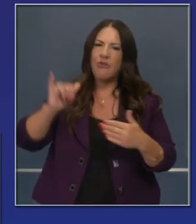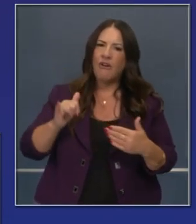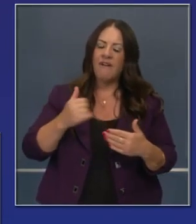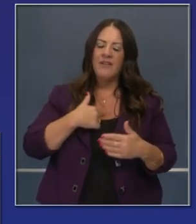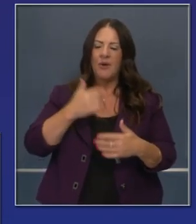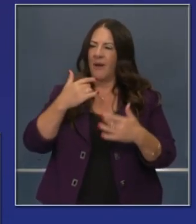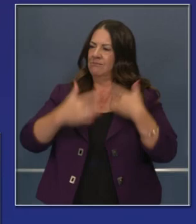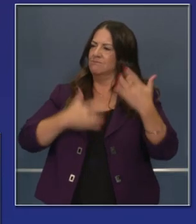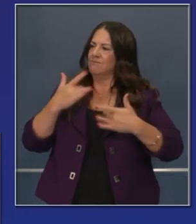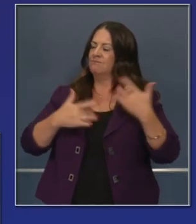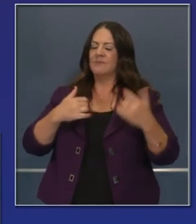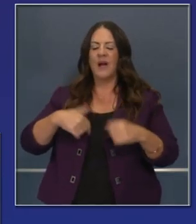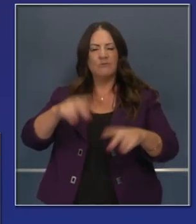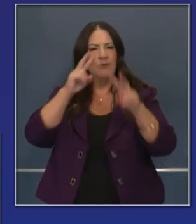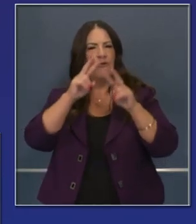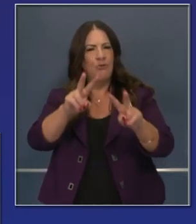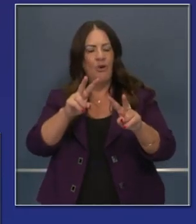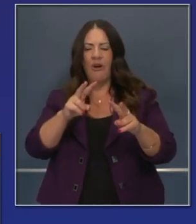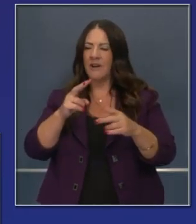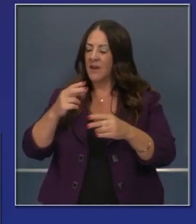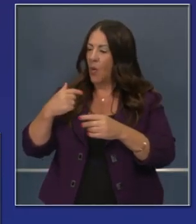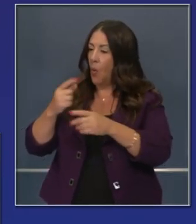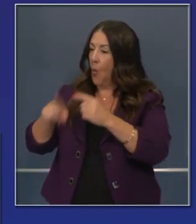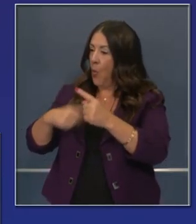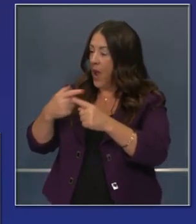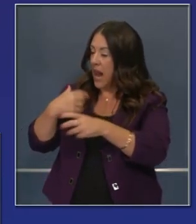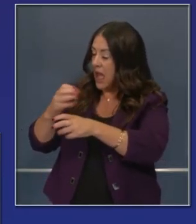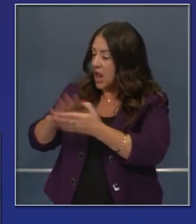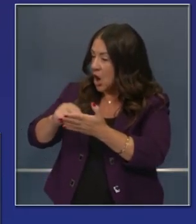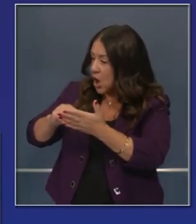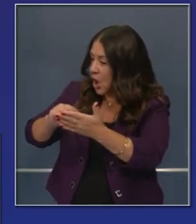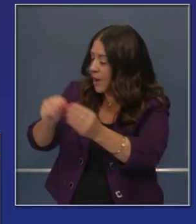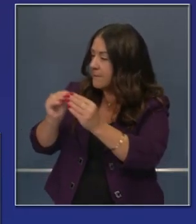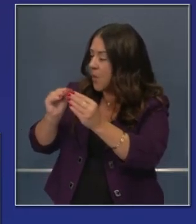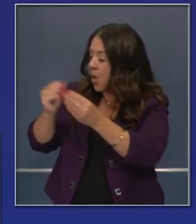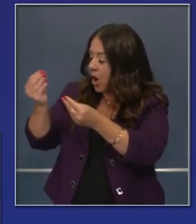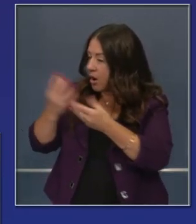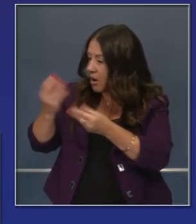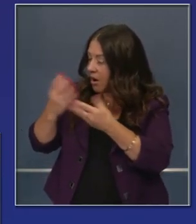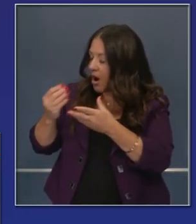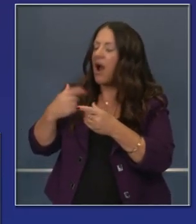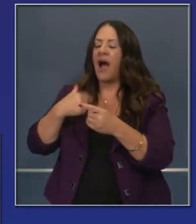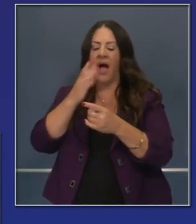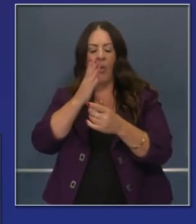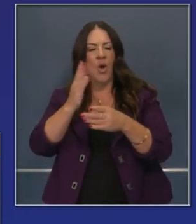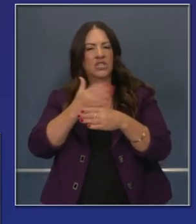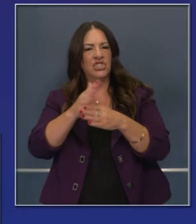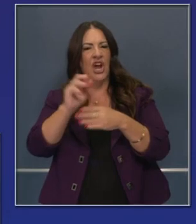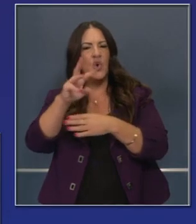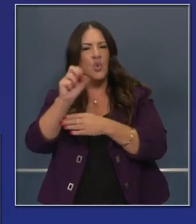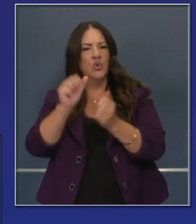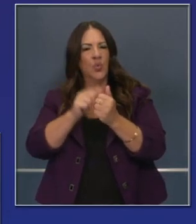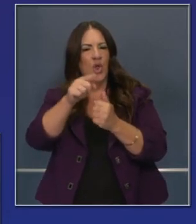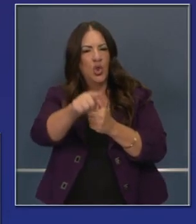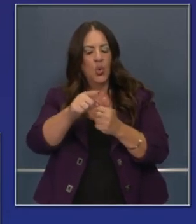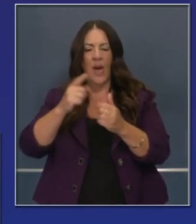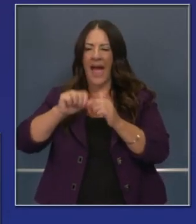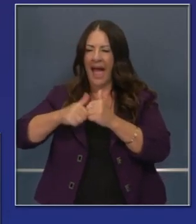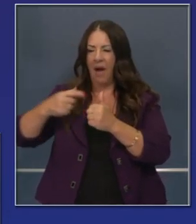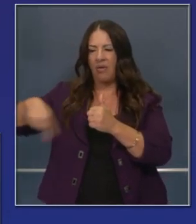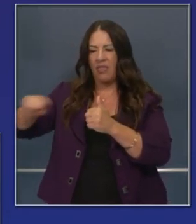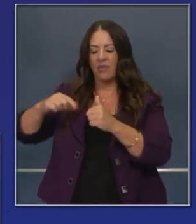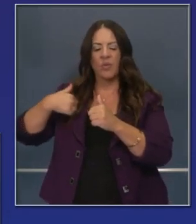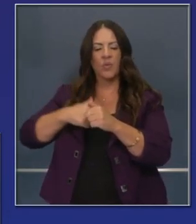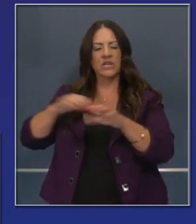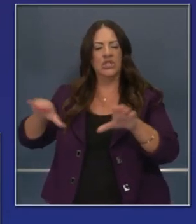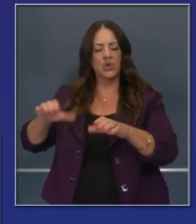eso anticipo con ánimo actualizarlos regularmente y esperamos poder lograr más. Y esto es lo que podremos hacer con